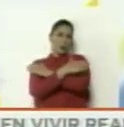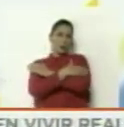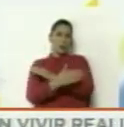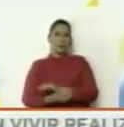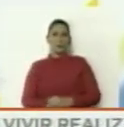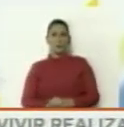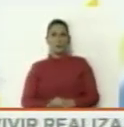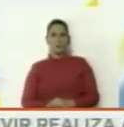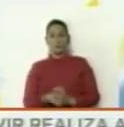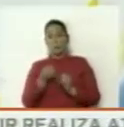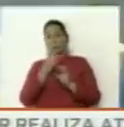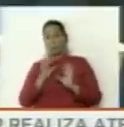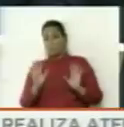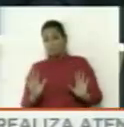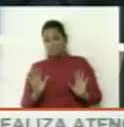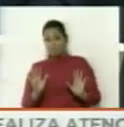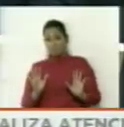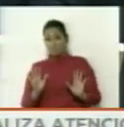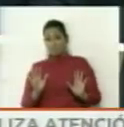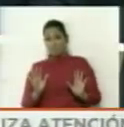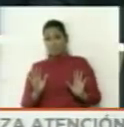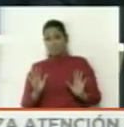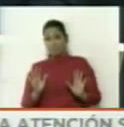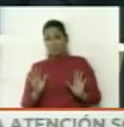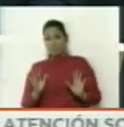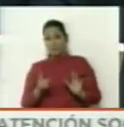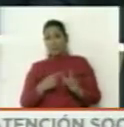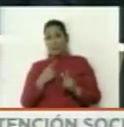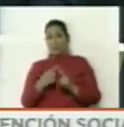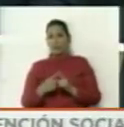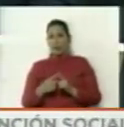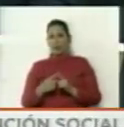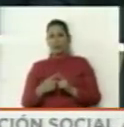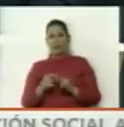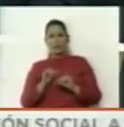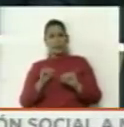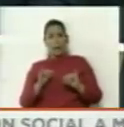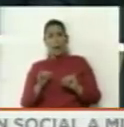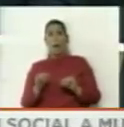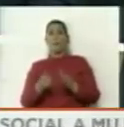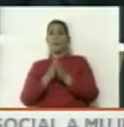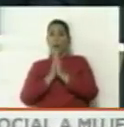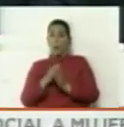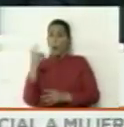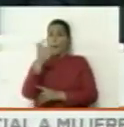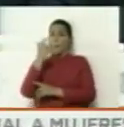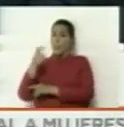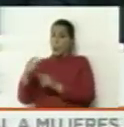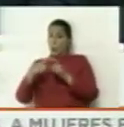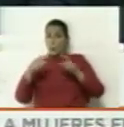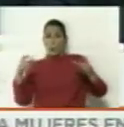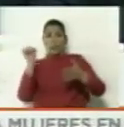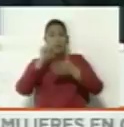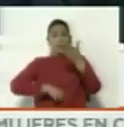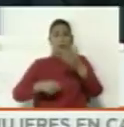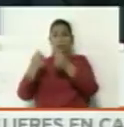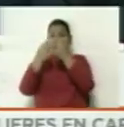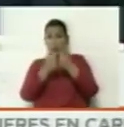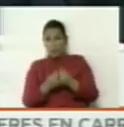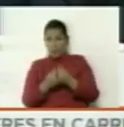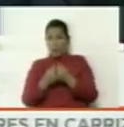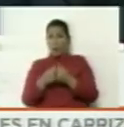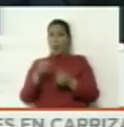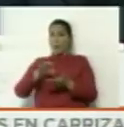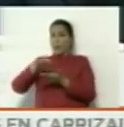Así será. Aquí está Calderón rasgándose la vestidura. Anda a recuperar el cheque sin fondo, Calderón Berti, que dejaste en un hotel